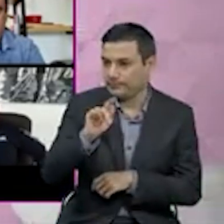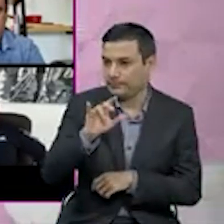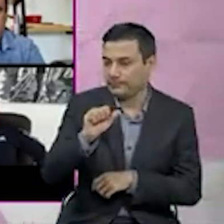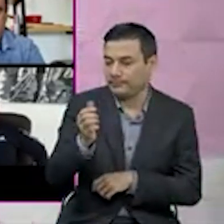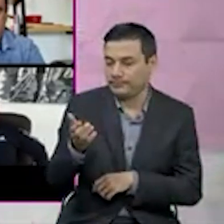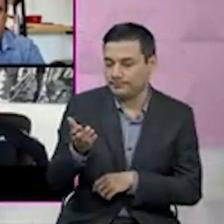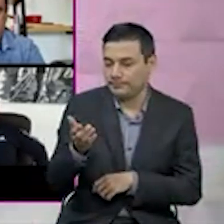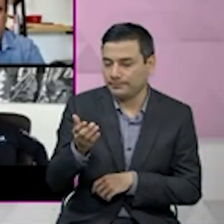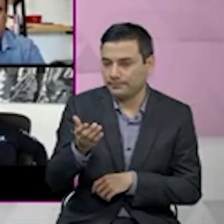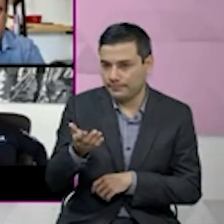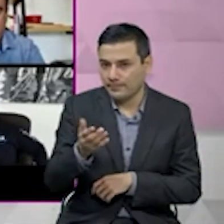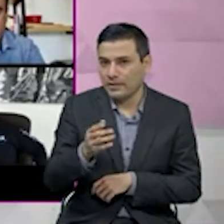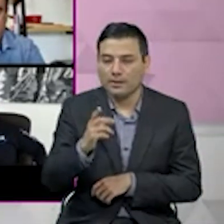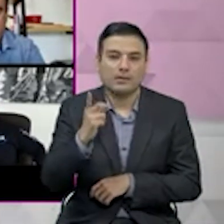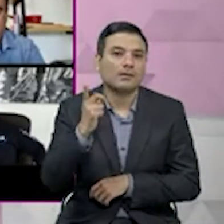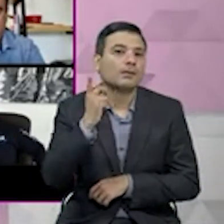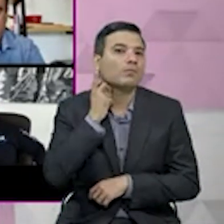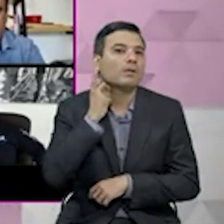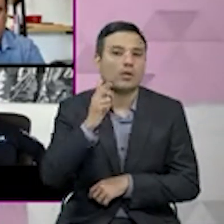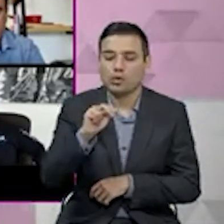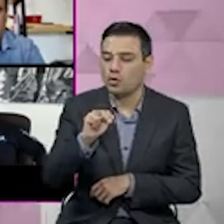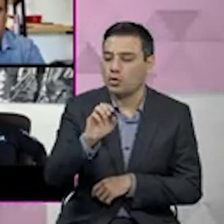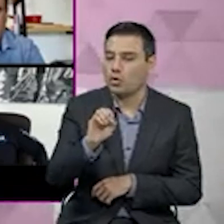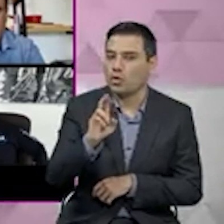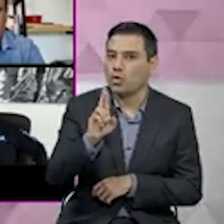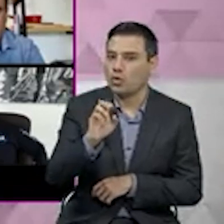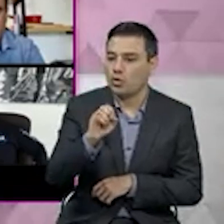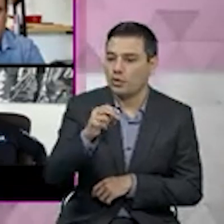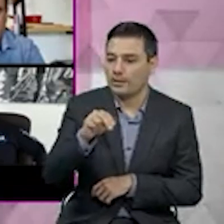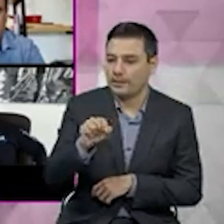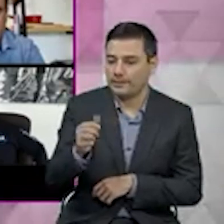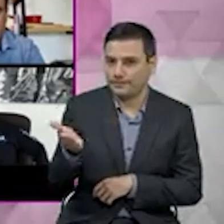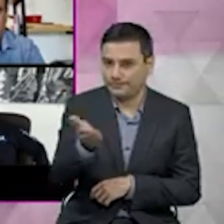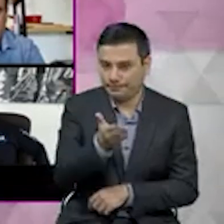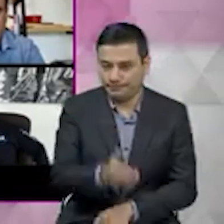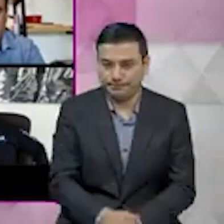José Gerardo Fernández Noroña, adelante.